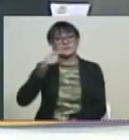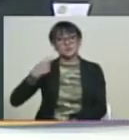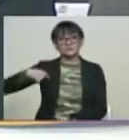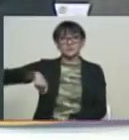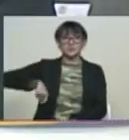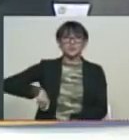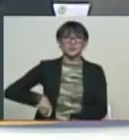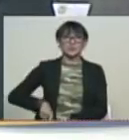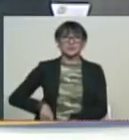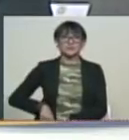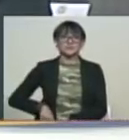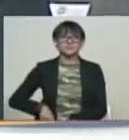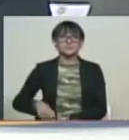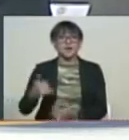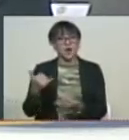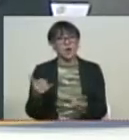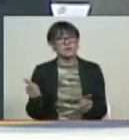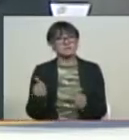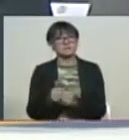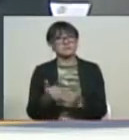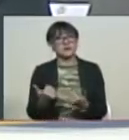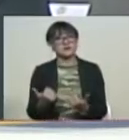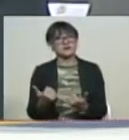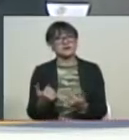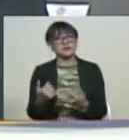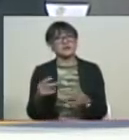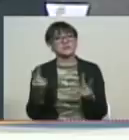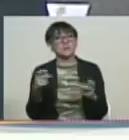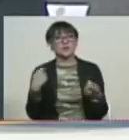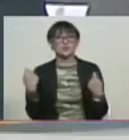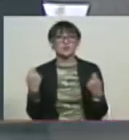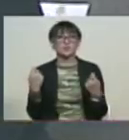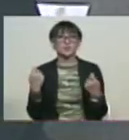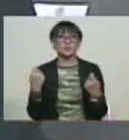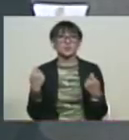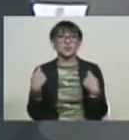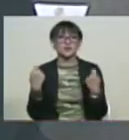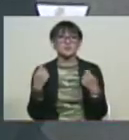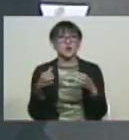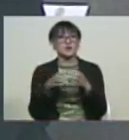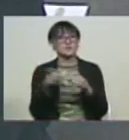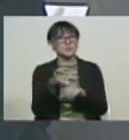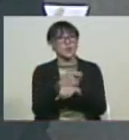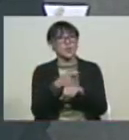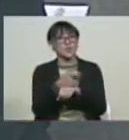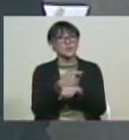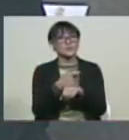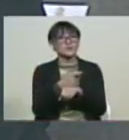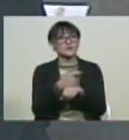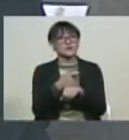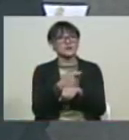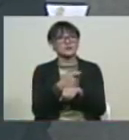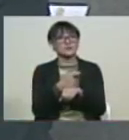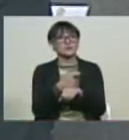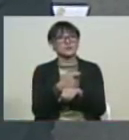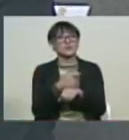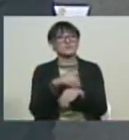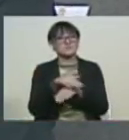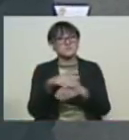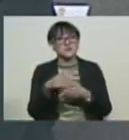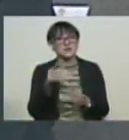inversionistas que nos están acompañando en el motor turismo, al equipo de gobierno, a nuestros compañeros